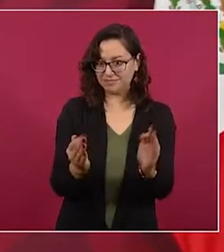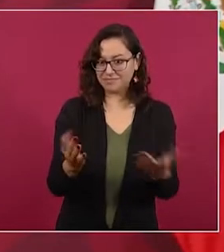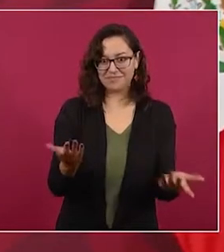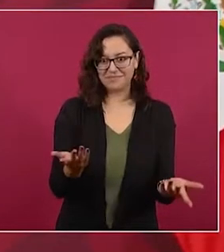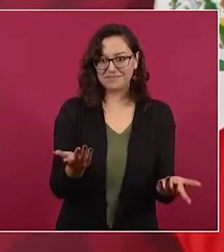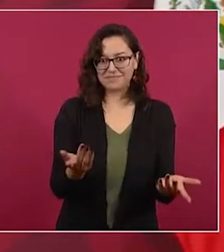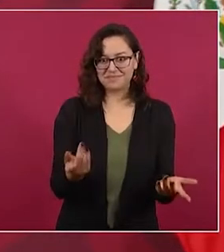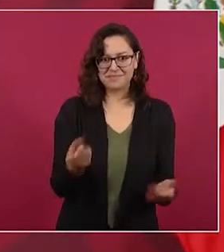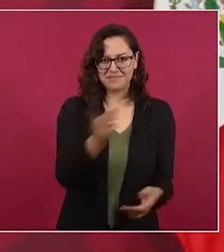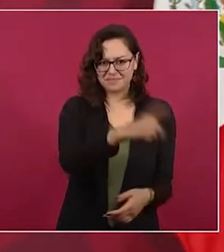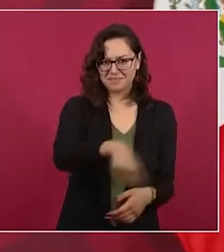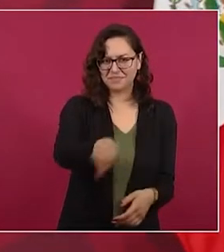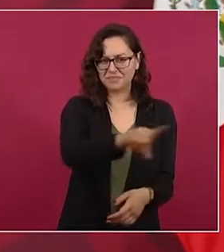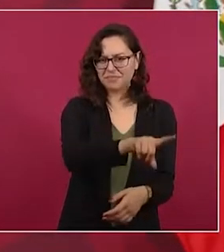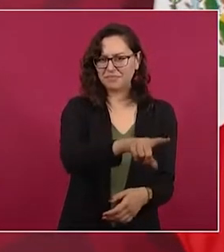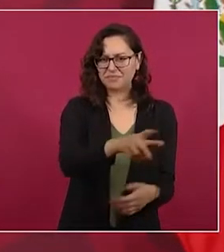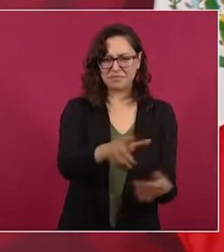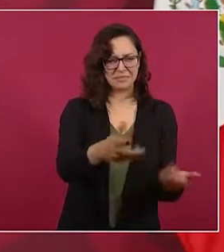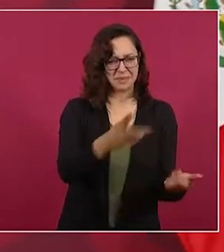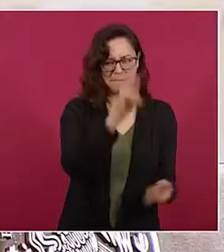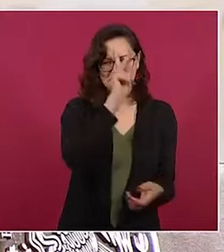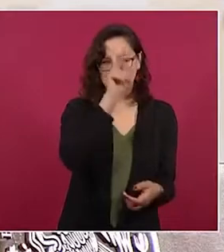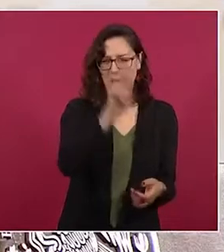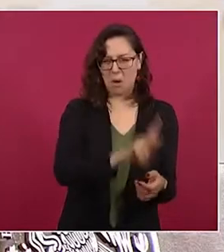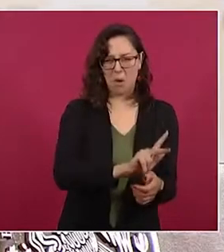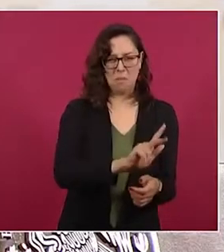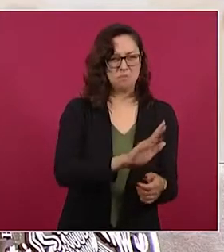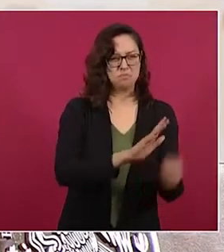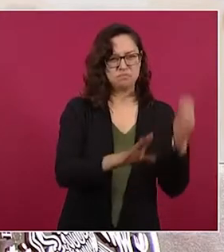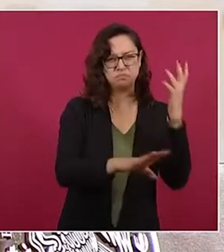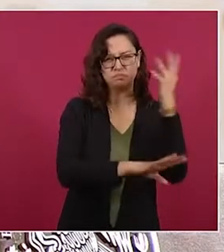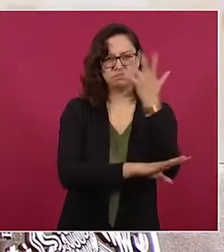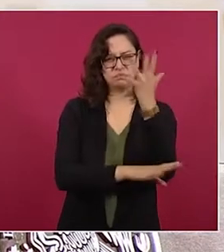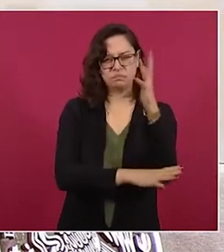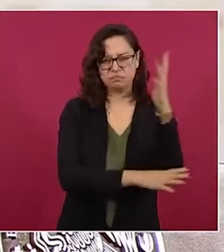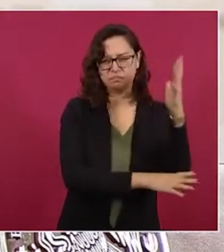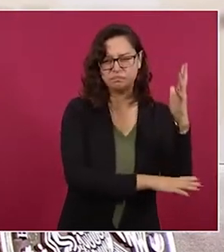lo menciono. Y cómo